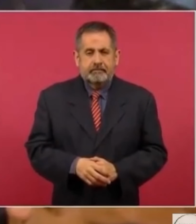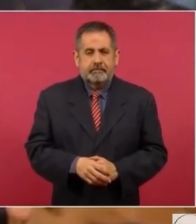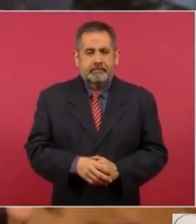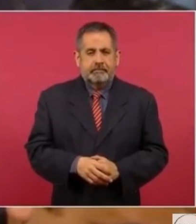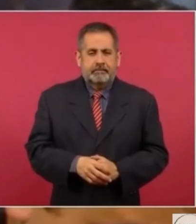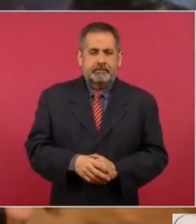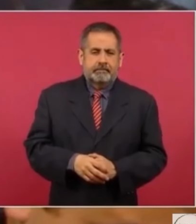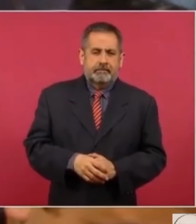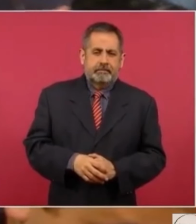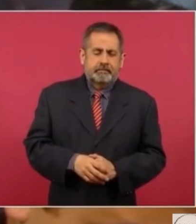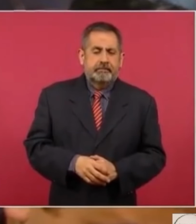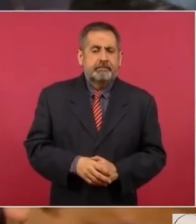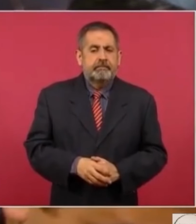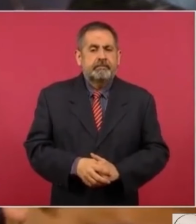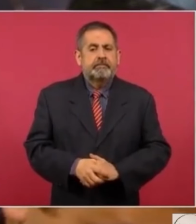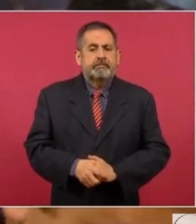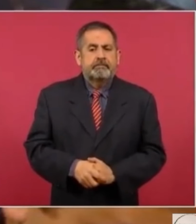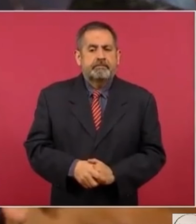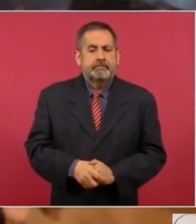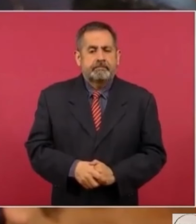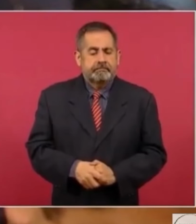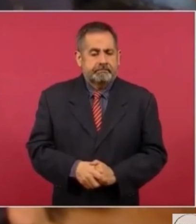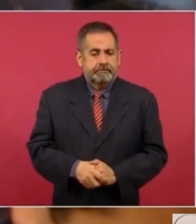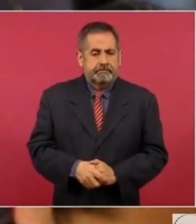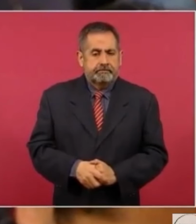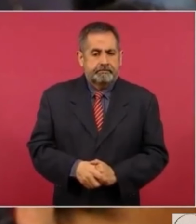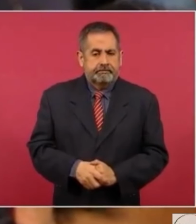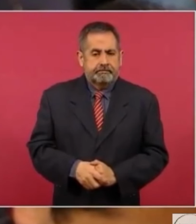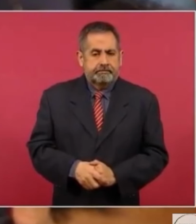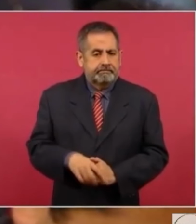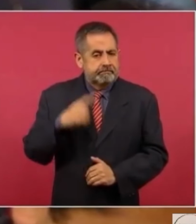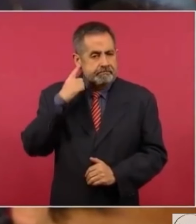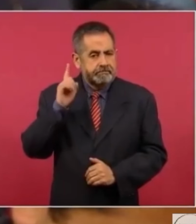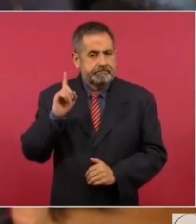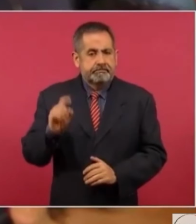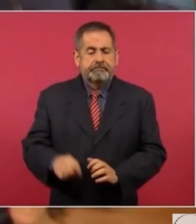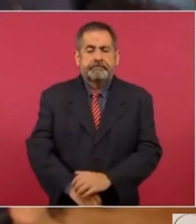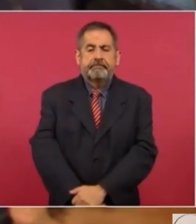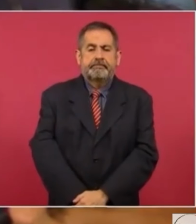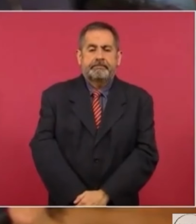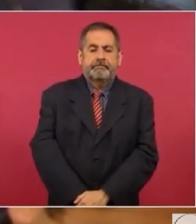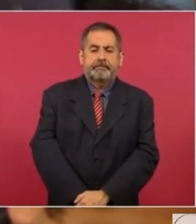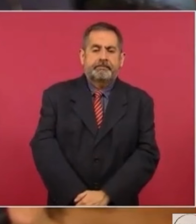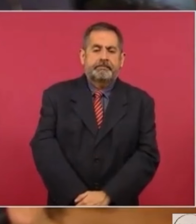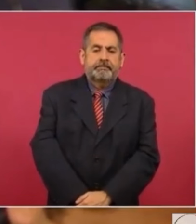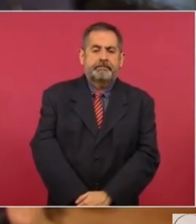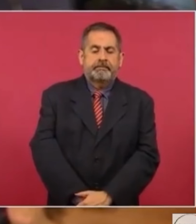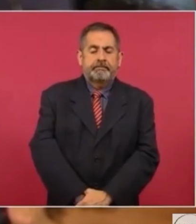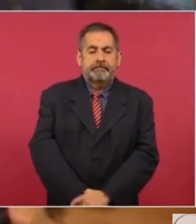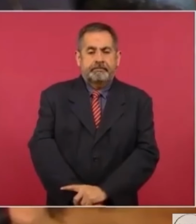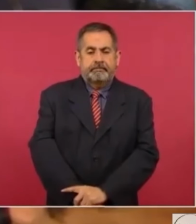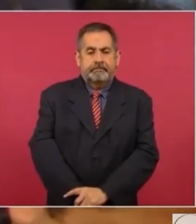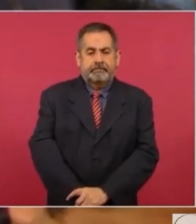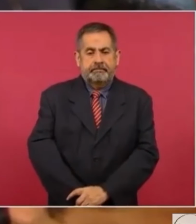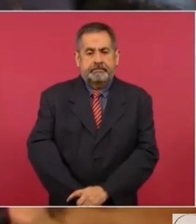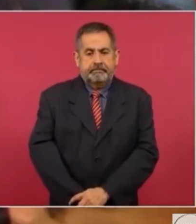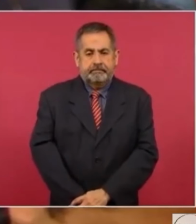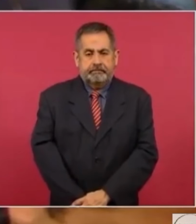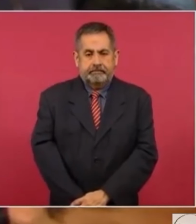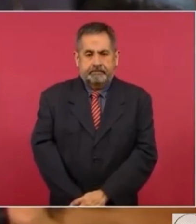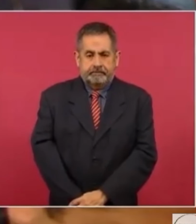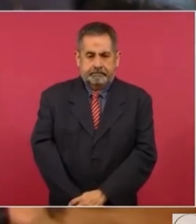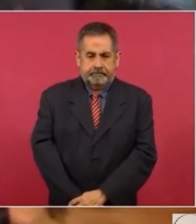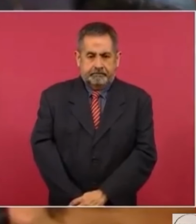dice, yo estuve ahí presente, asistieron con usted acompañando a los estudiantes. ¿Considera que ese volumen